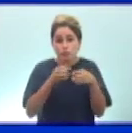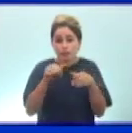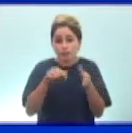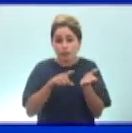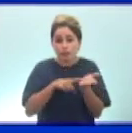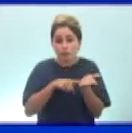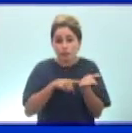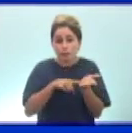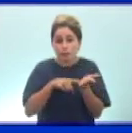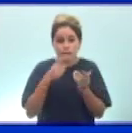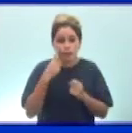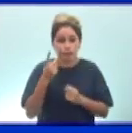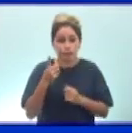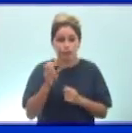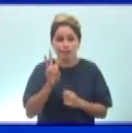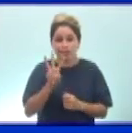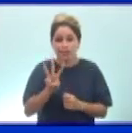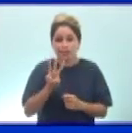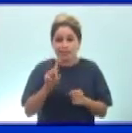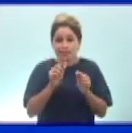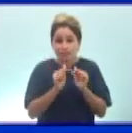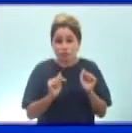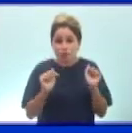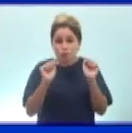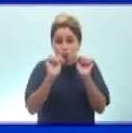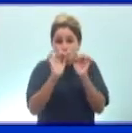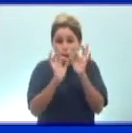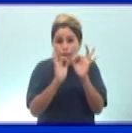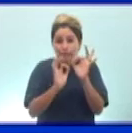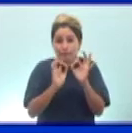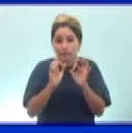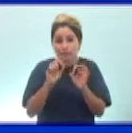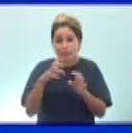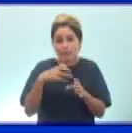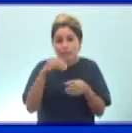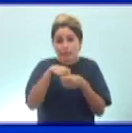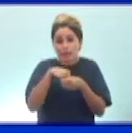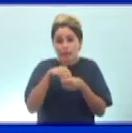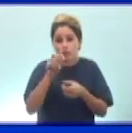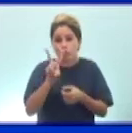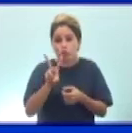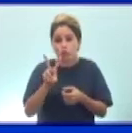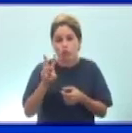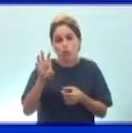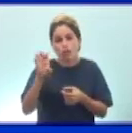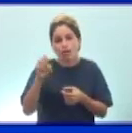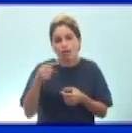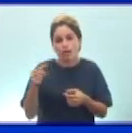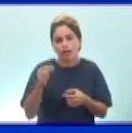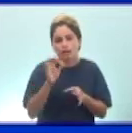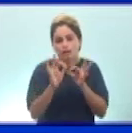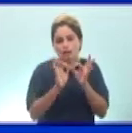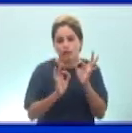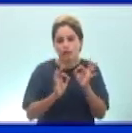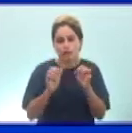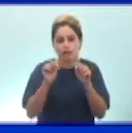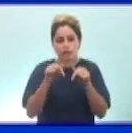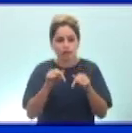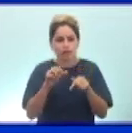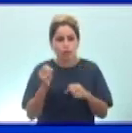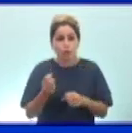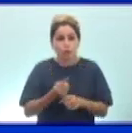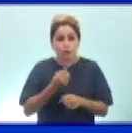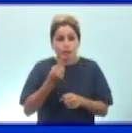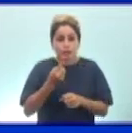existen 3 orbitales de tipo P y cada uno con 2 electrones. Aquí estoy representando lo que me plantea el principio de exclusión de